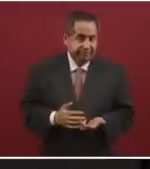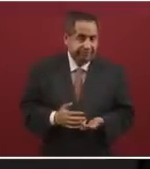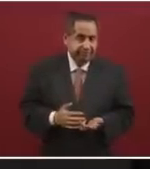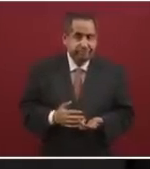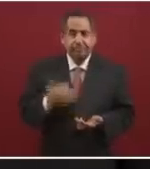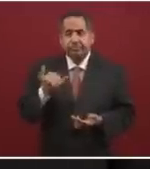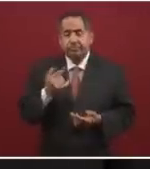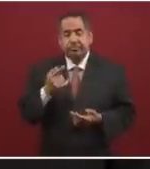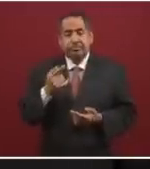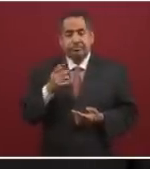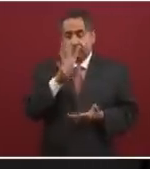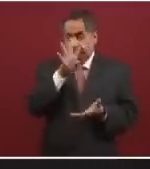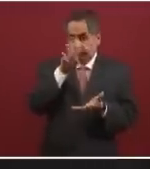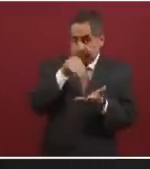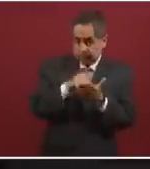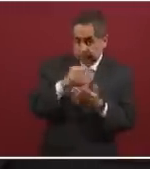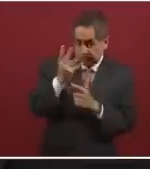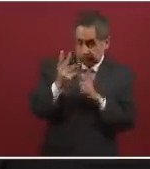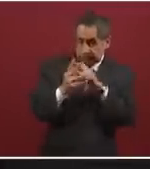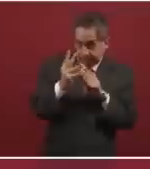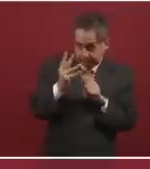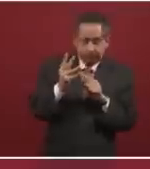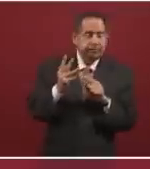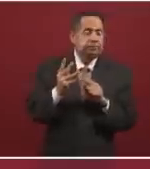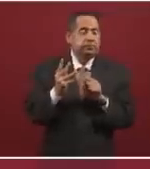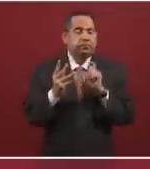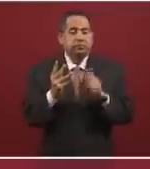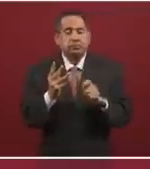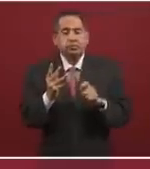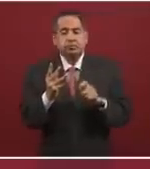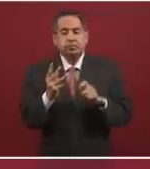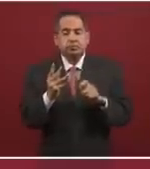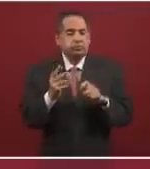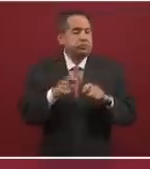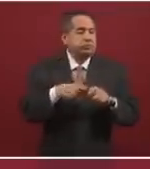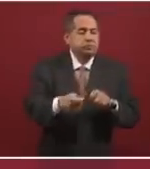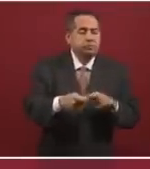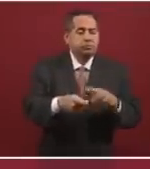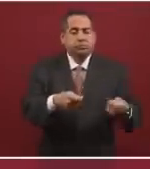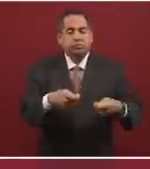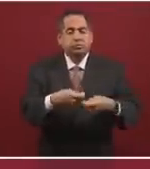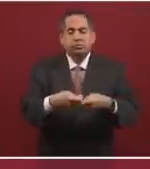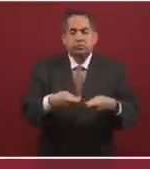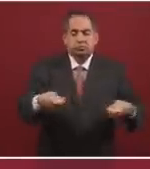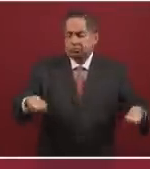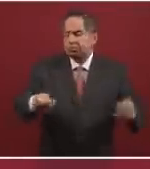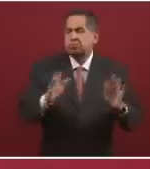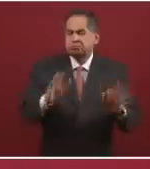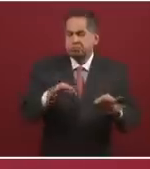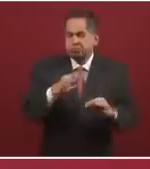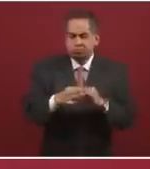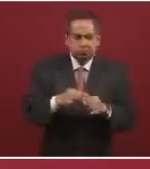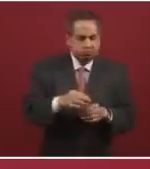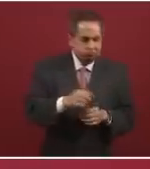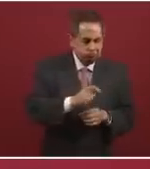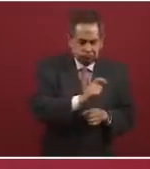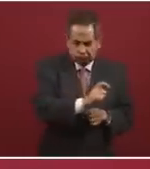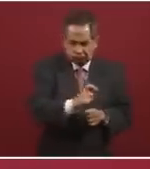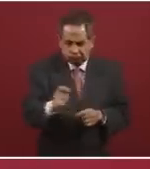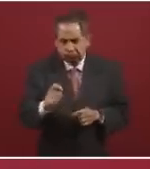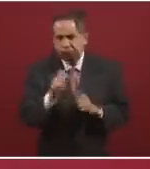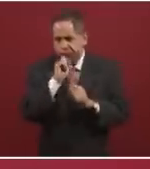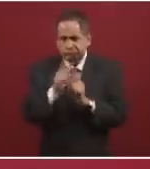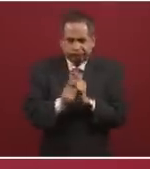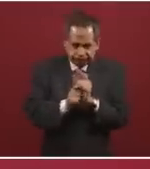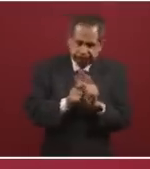Y de los 4,000 ya se están entregando. También es lento